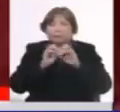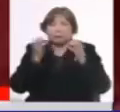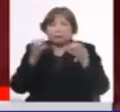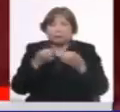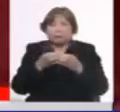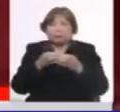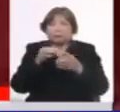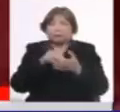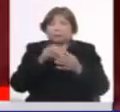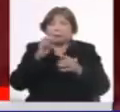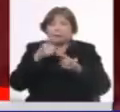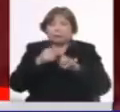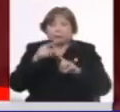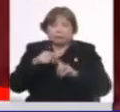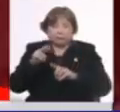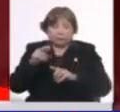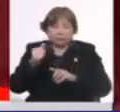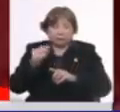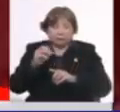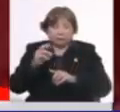Consejo Extraordinario,